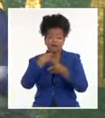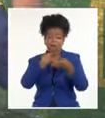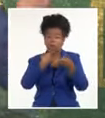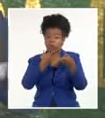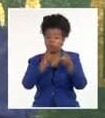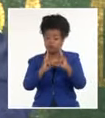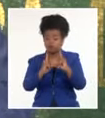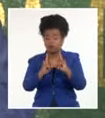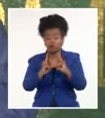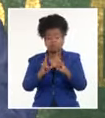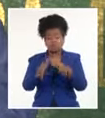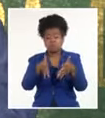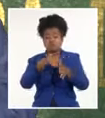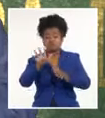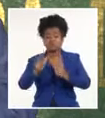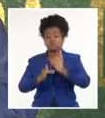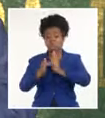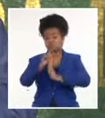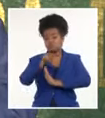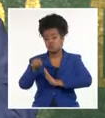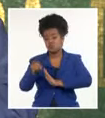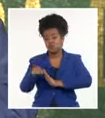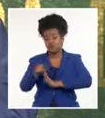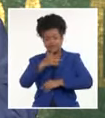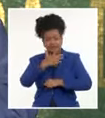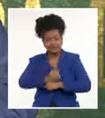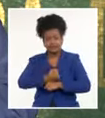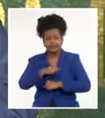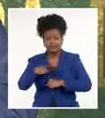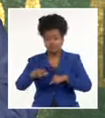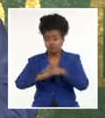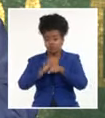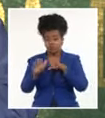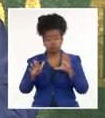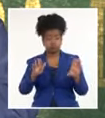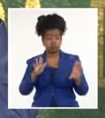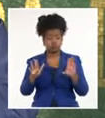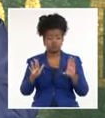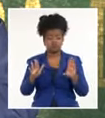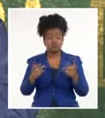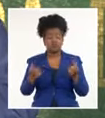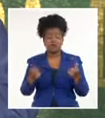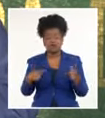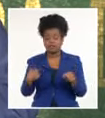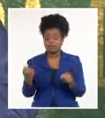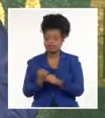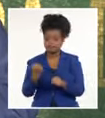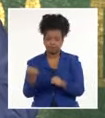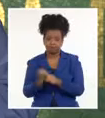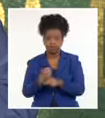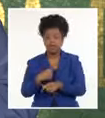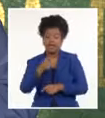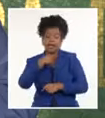en lo que va de esta pandemia, que hay desafíos que ningún país por sí solo puede enfrentar, que ningún país